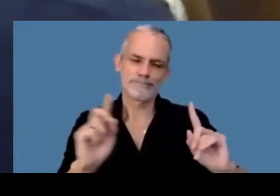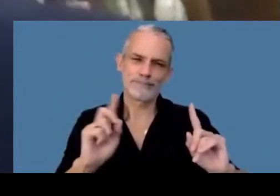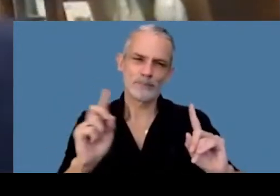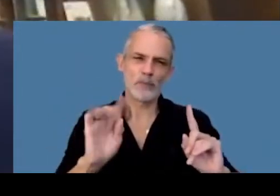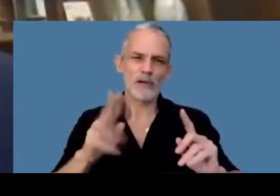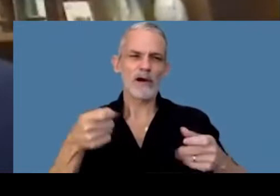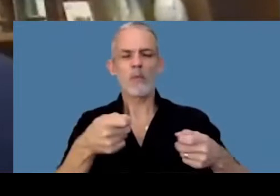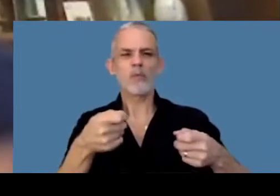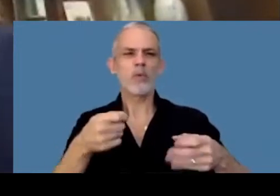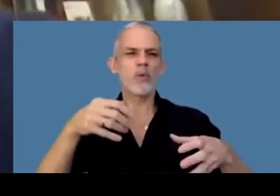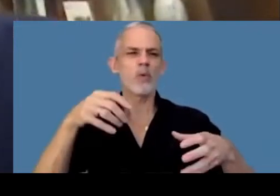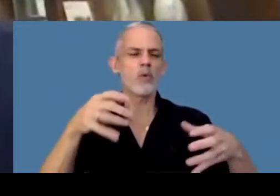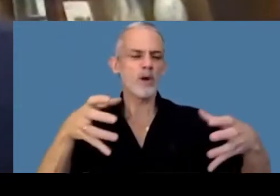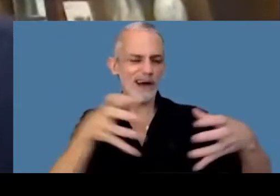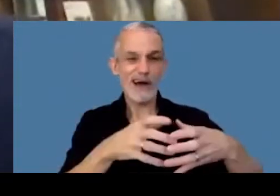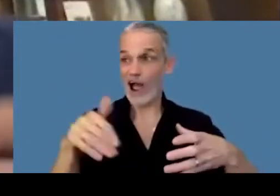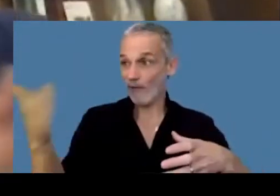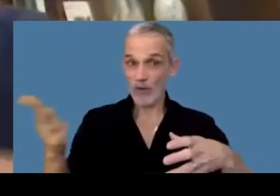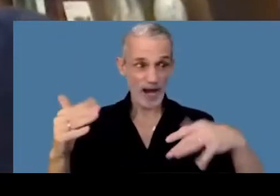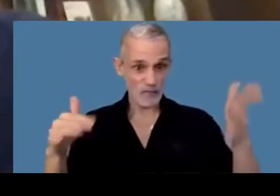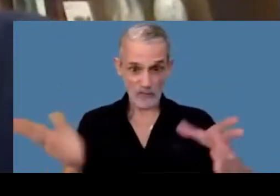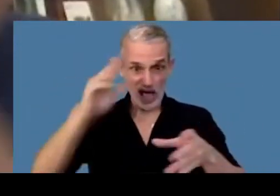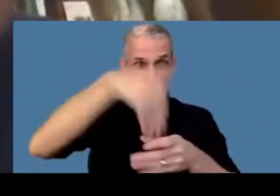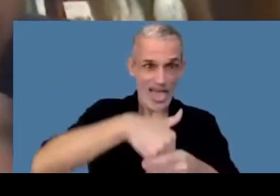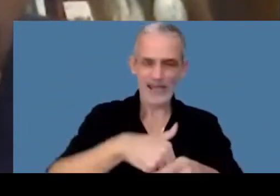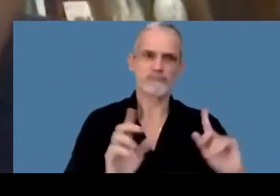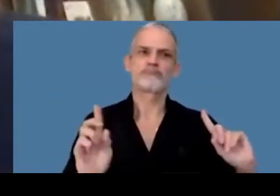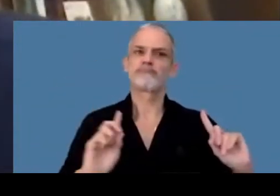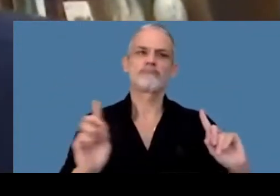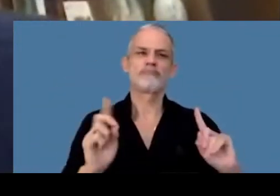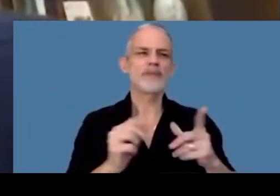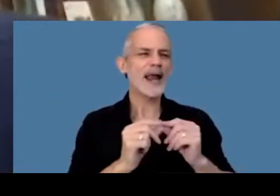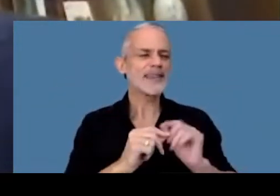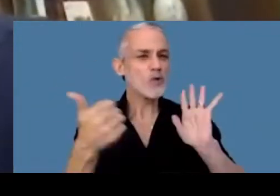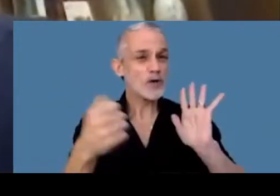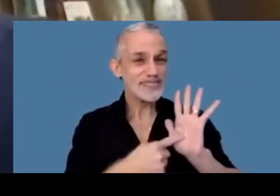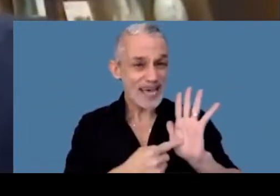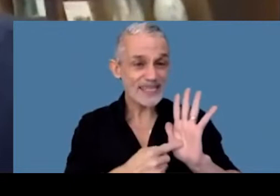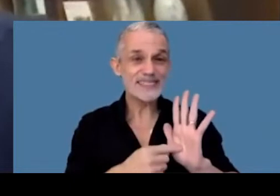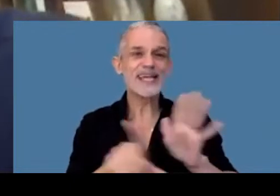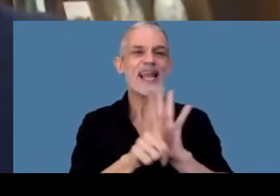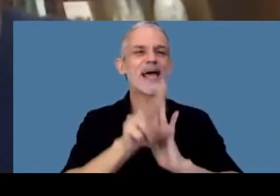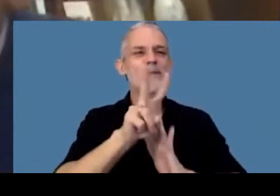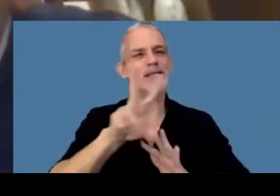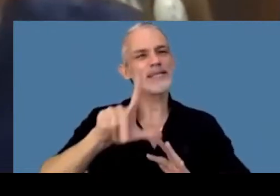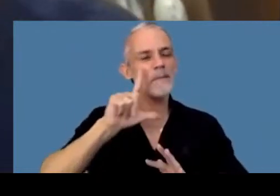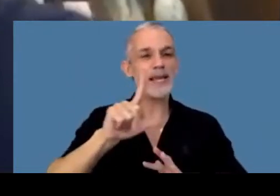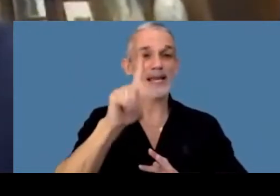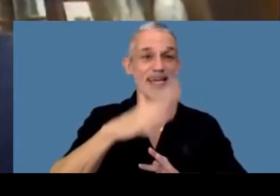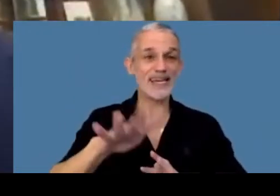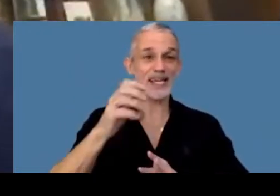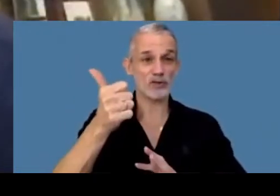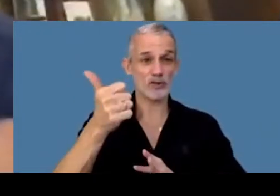injerencias externas, ¿no? Por eso el artículo 6º de la 23.551, de la ley